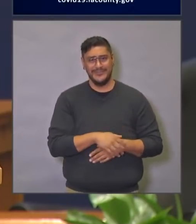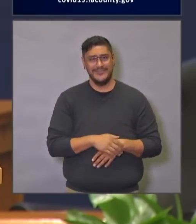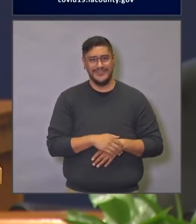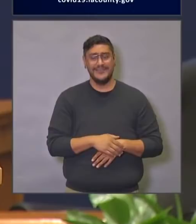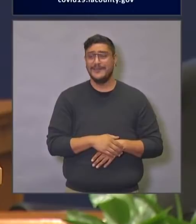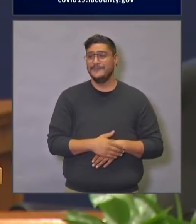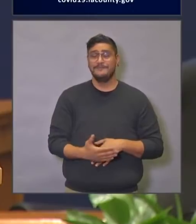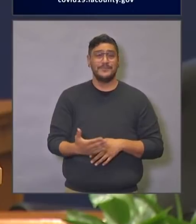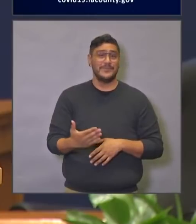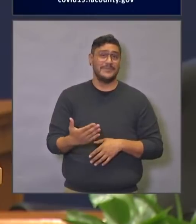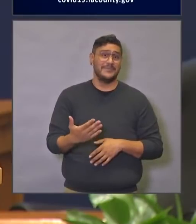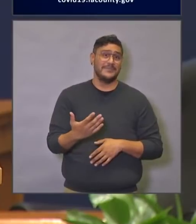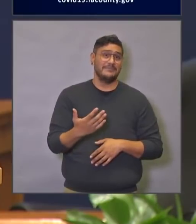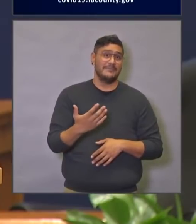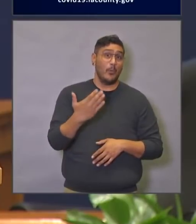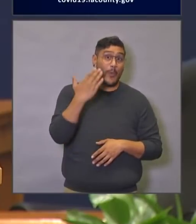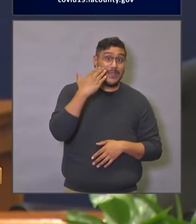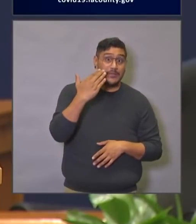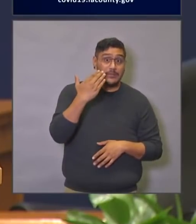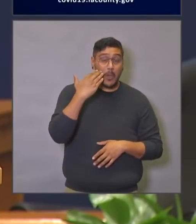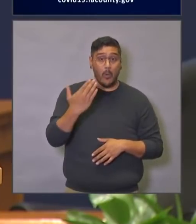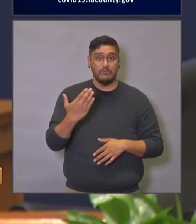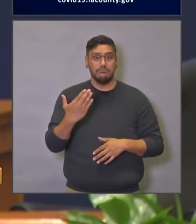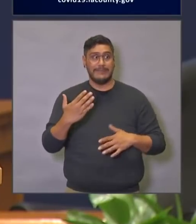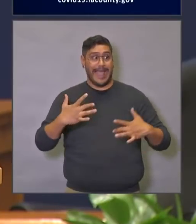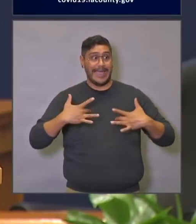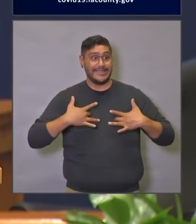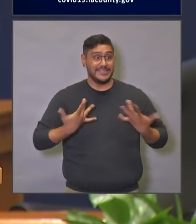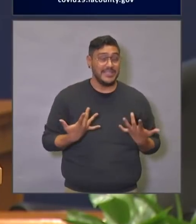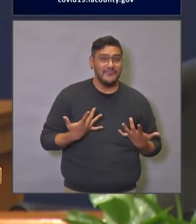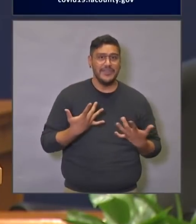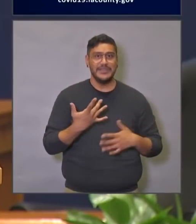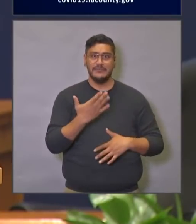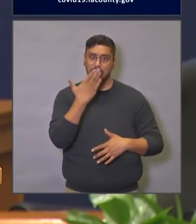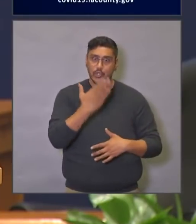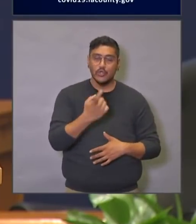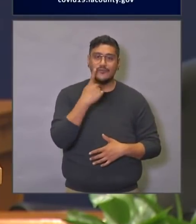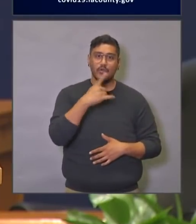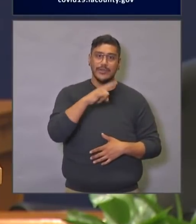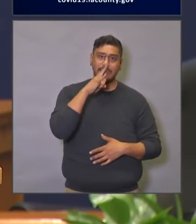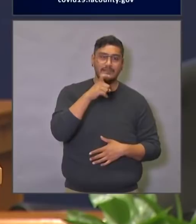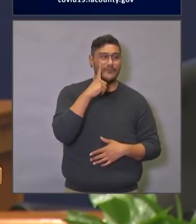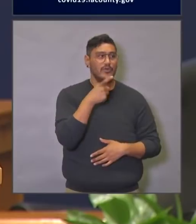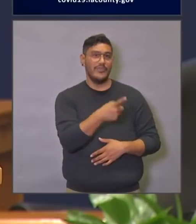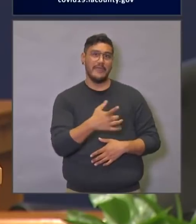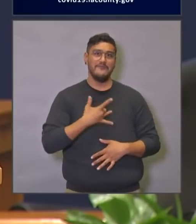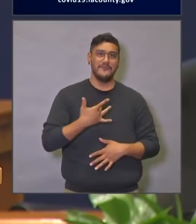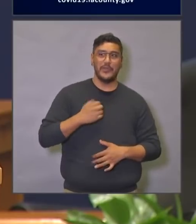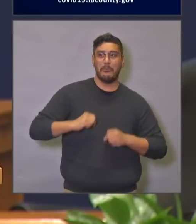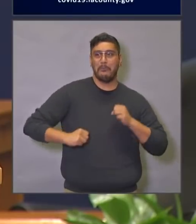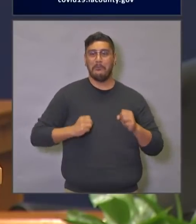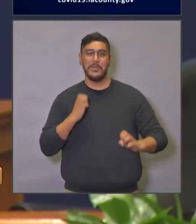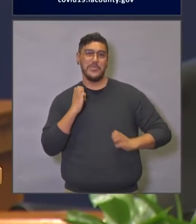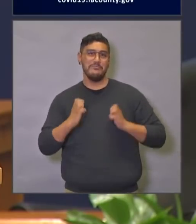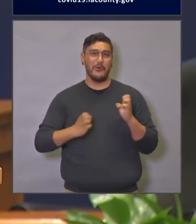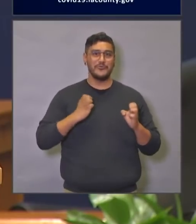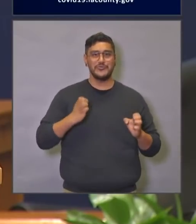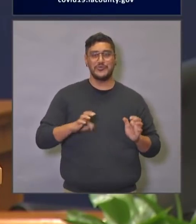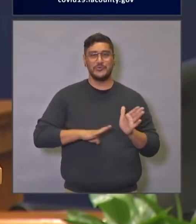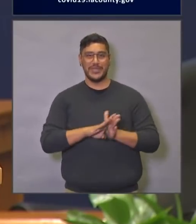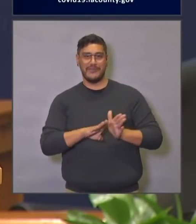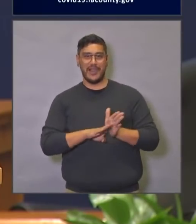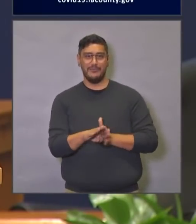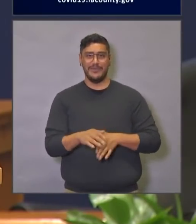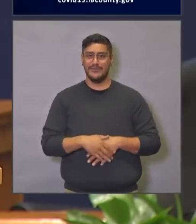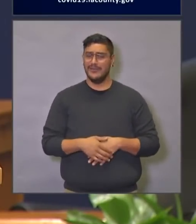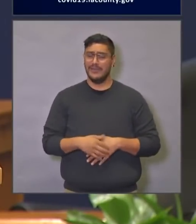contribuyen mucho a la salud física y mental de nuestros hijos y de su sentido de comunidad y crecimiento emocional. Continuamos esperando